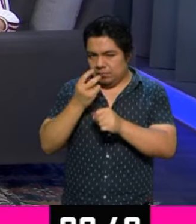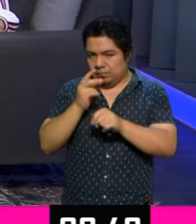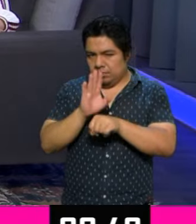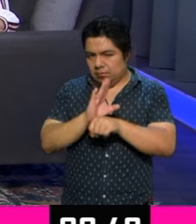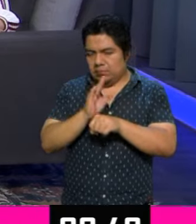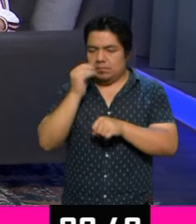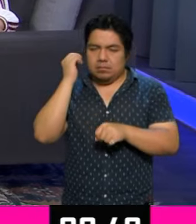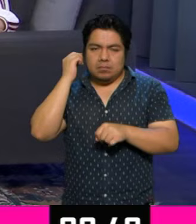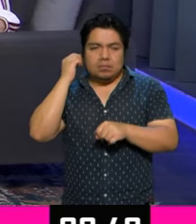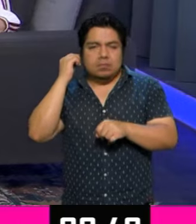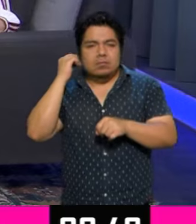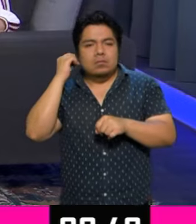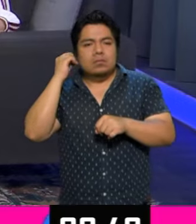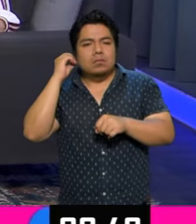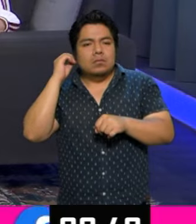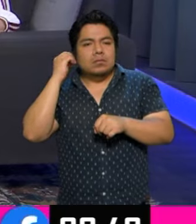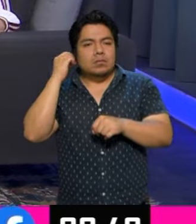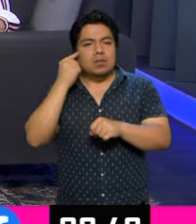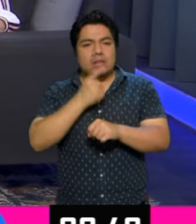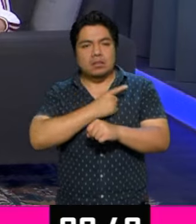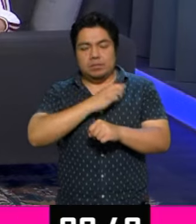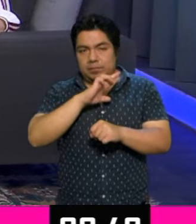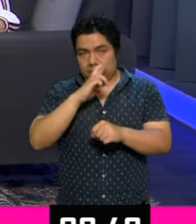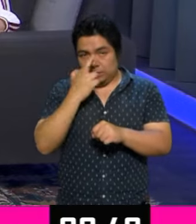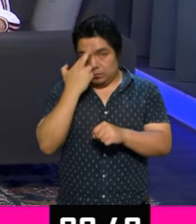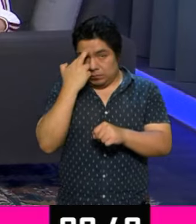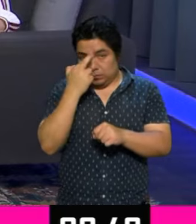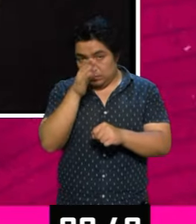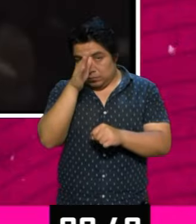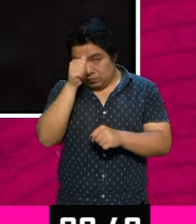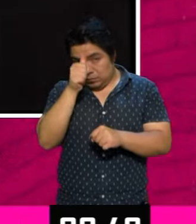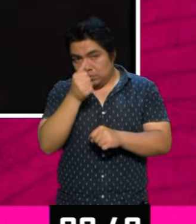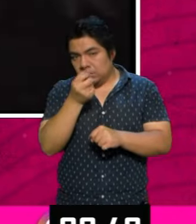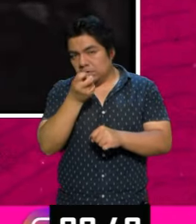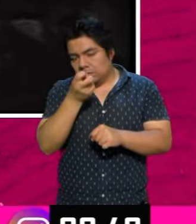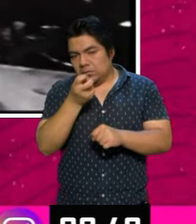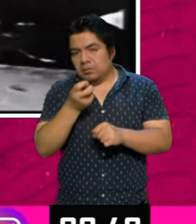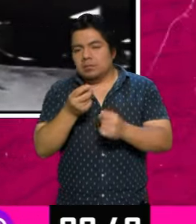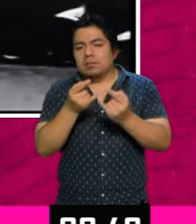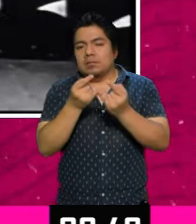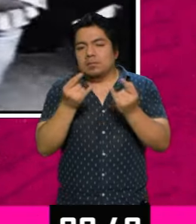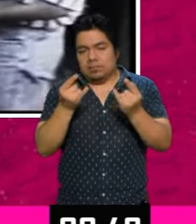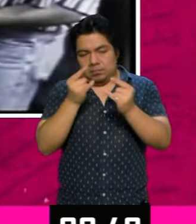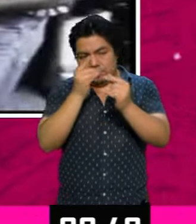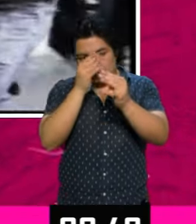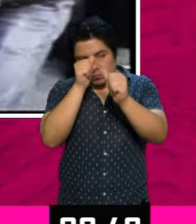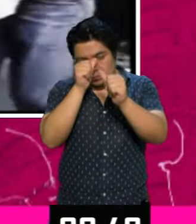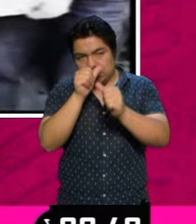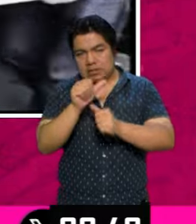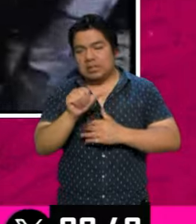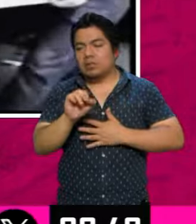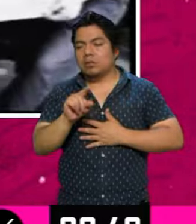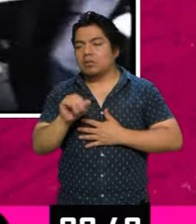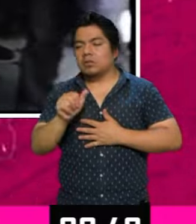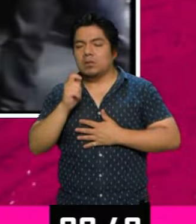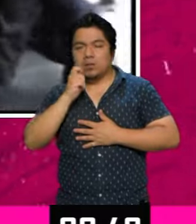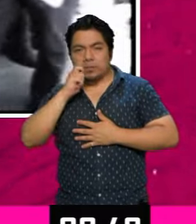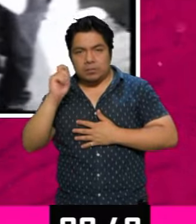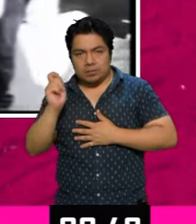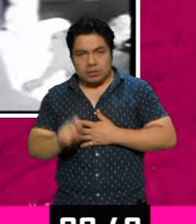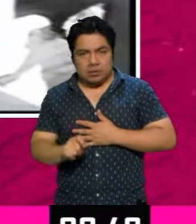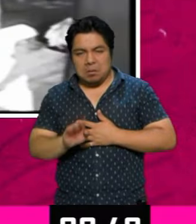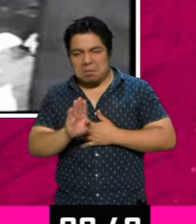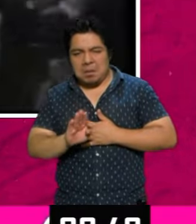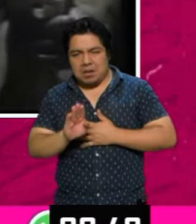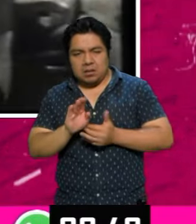Pues recordar esto, el documental es parte de algo que se llama Acuerdo de Solución Amistosa, que parece una cosa de